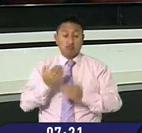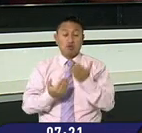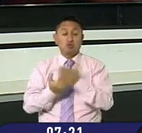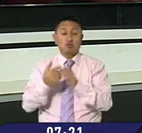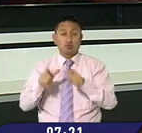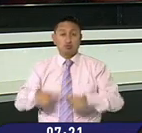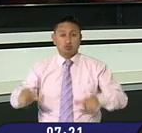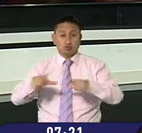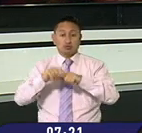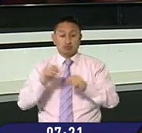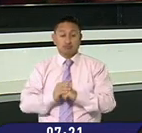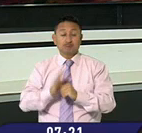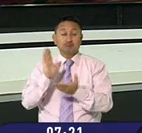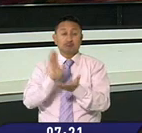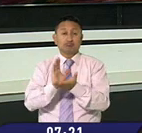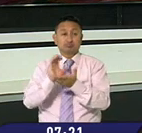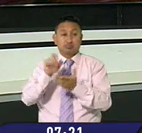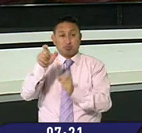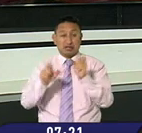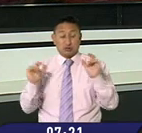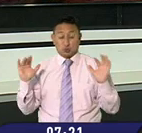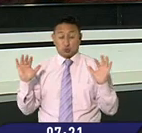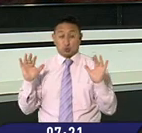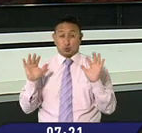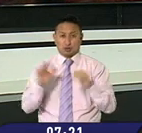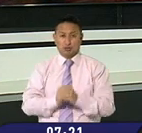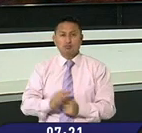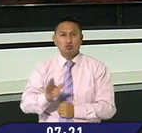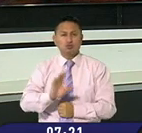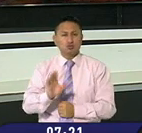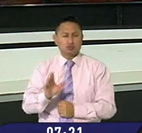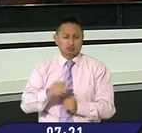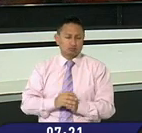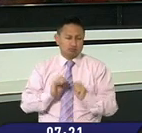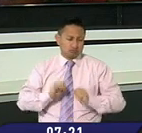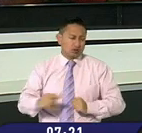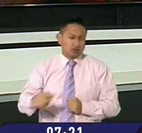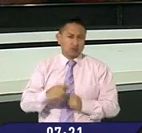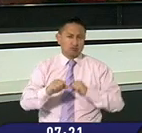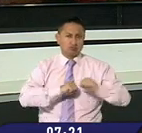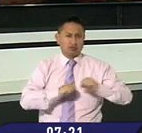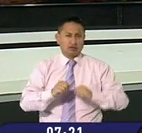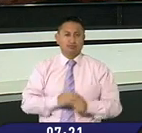evitar aglomeraciones de usuarios que acuden a realizar este trámite.